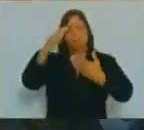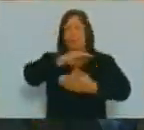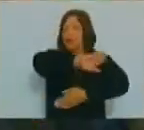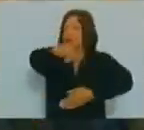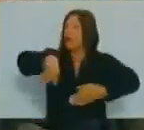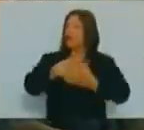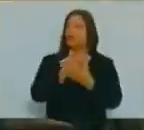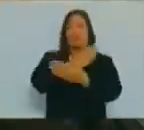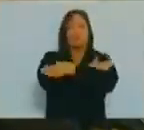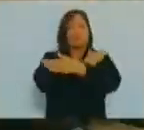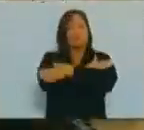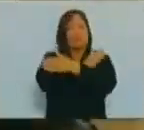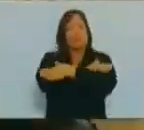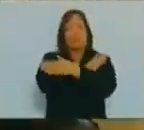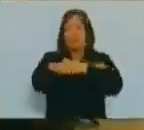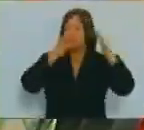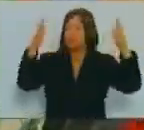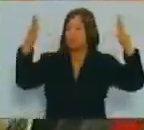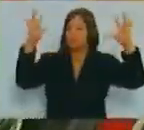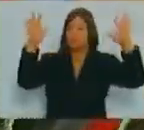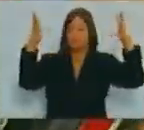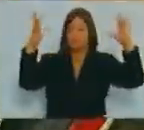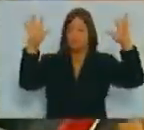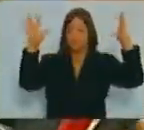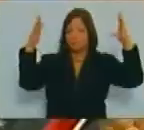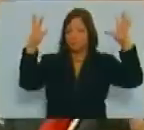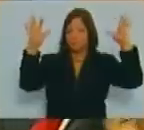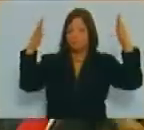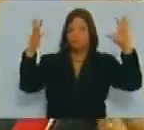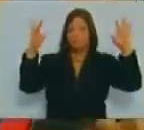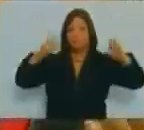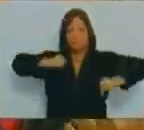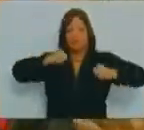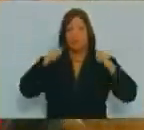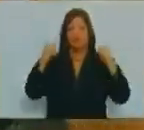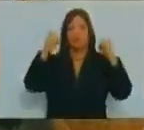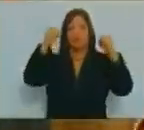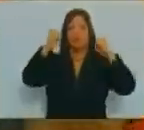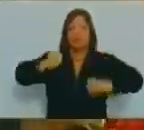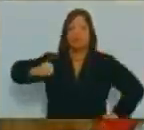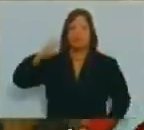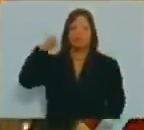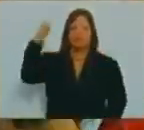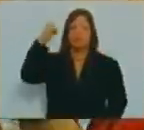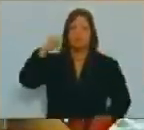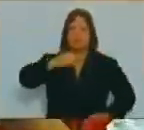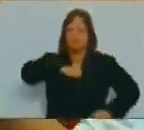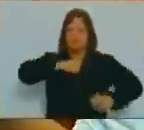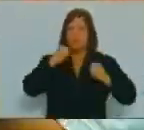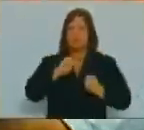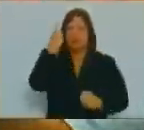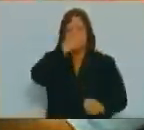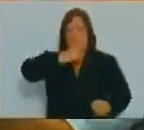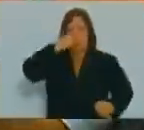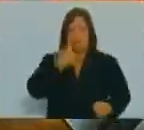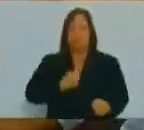todos los cuerpos de seguridad por tu valentía su arrojo